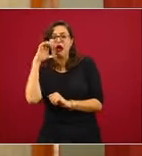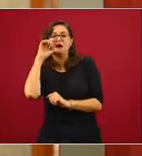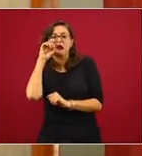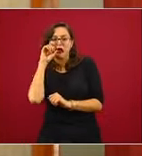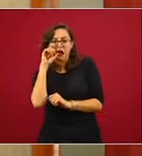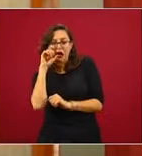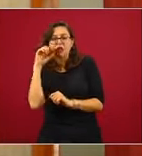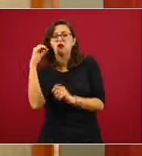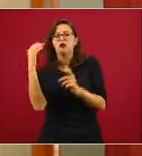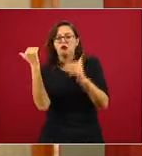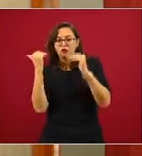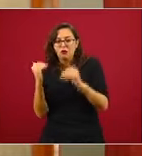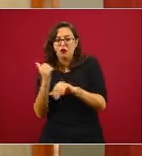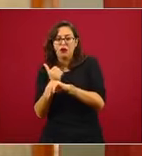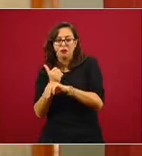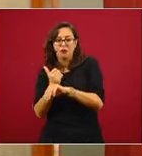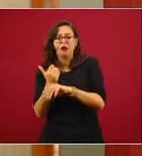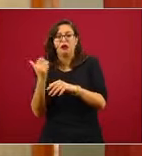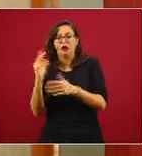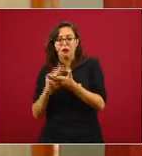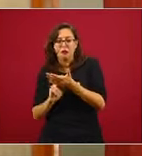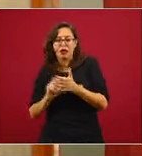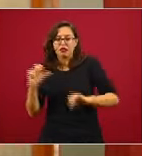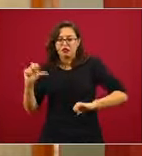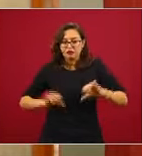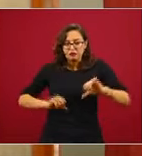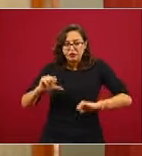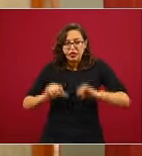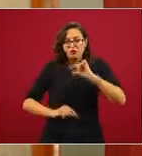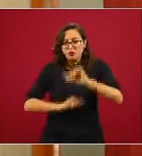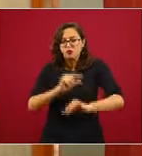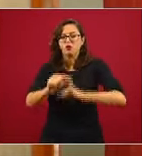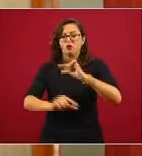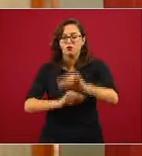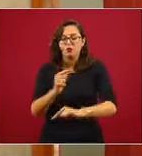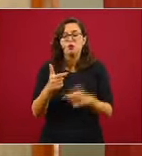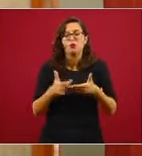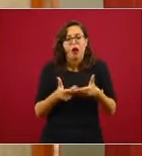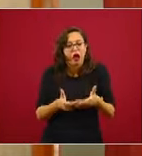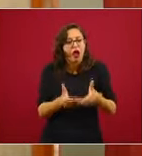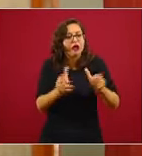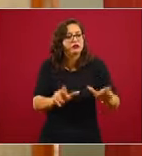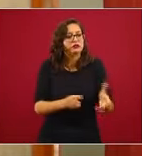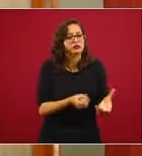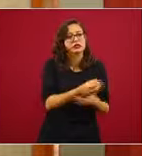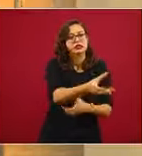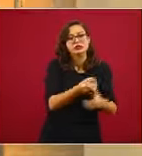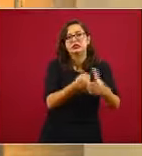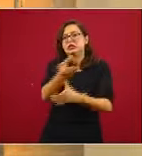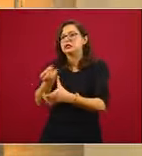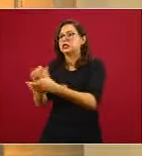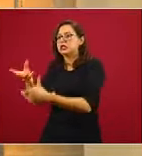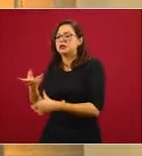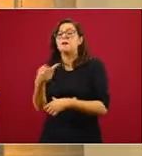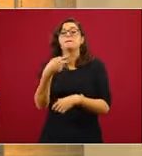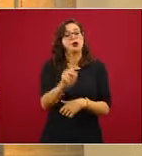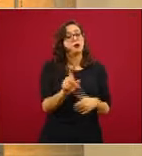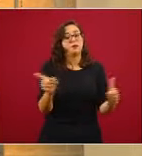las personas al espacio público y a las actividades sociales, a las actividades económicas, pero